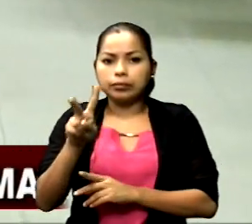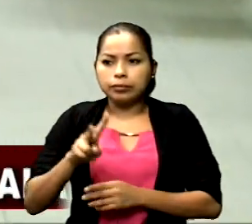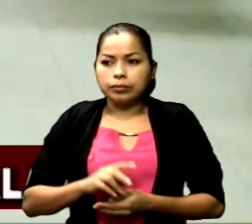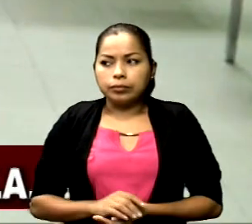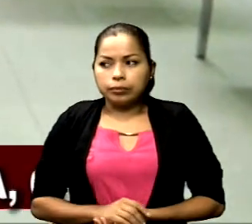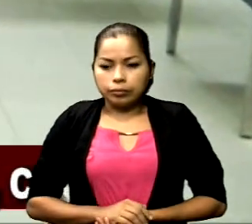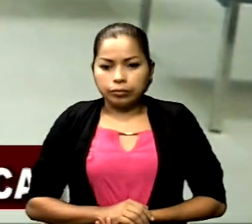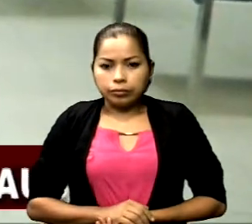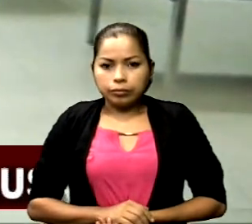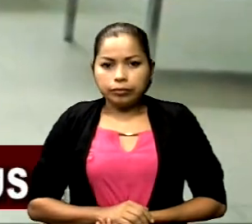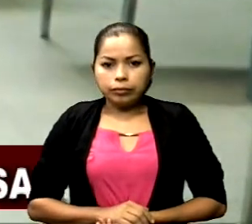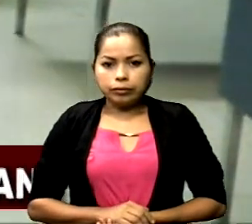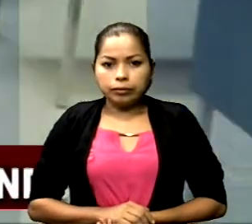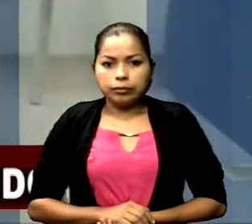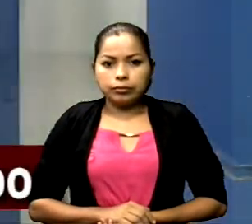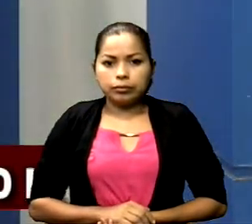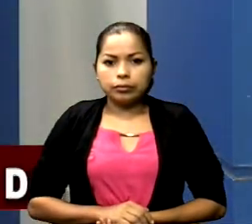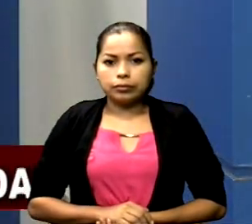TV.